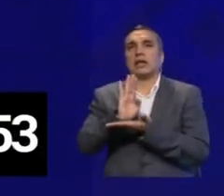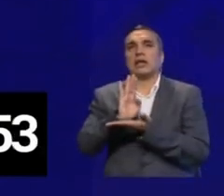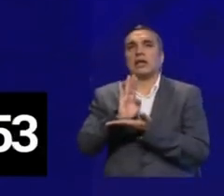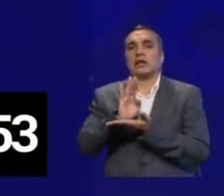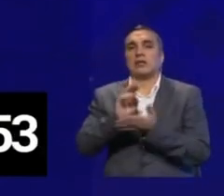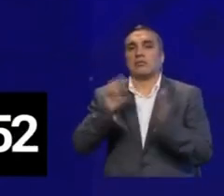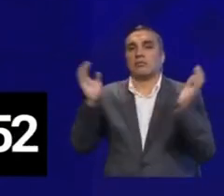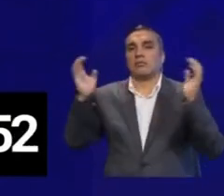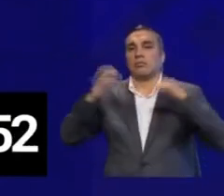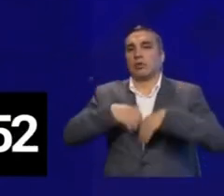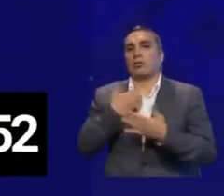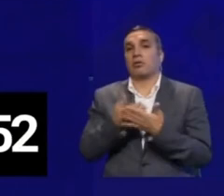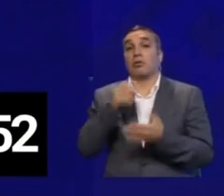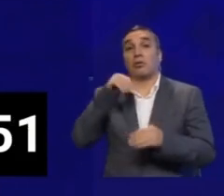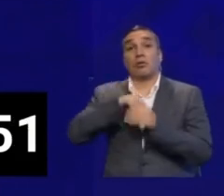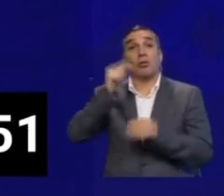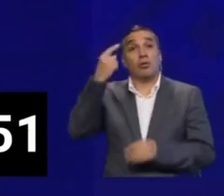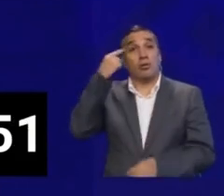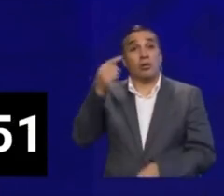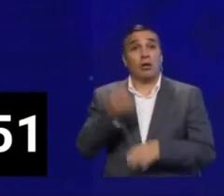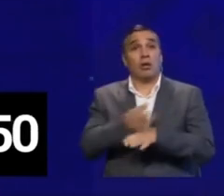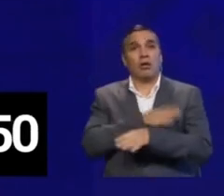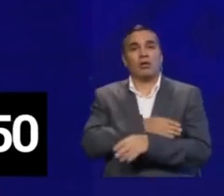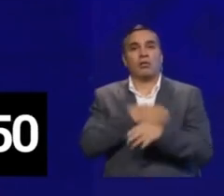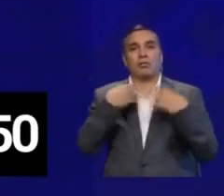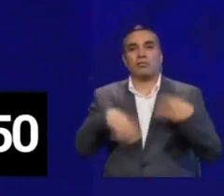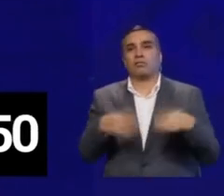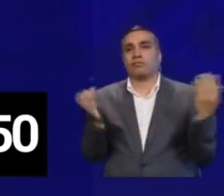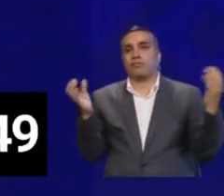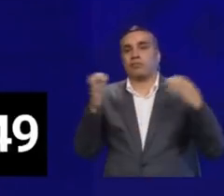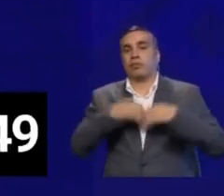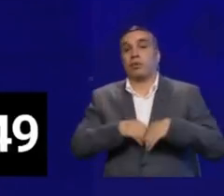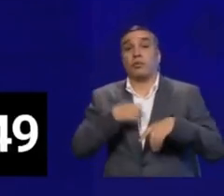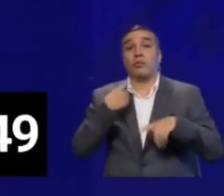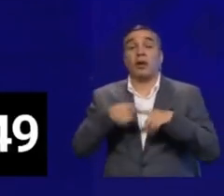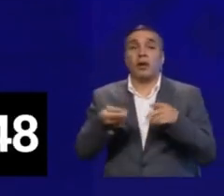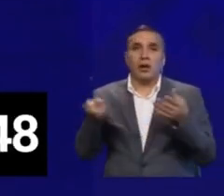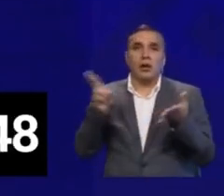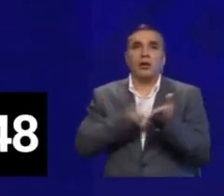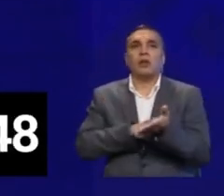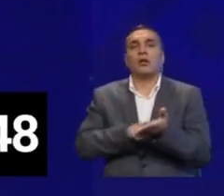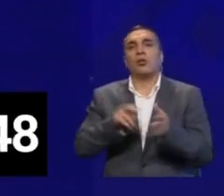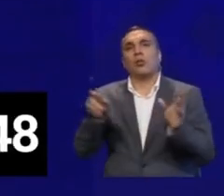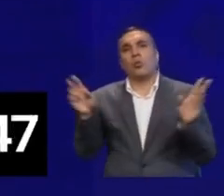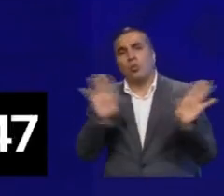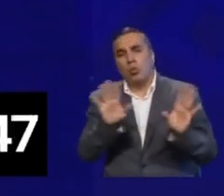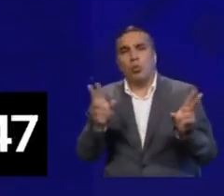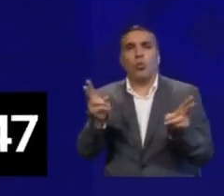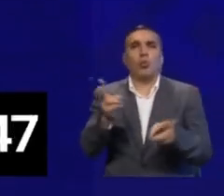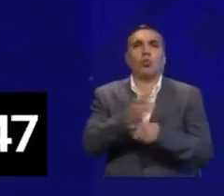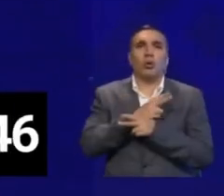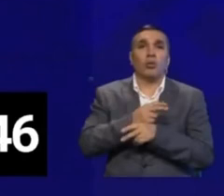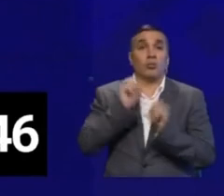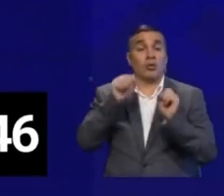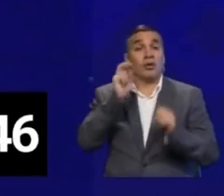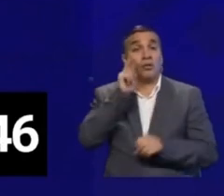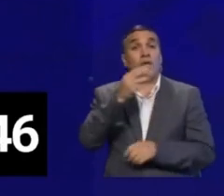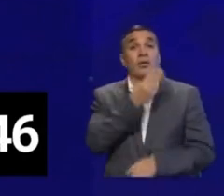lo han quebrado este gobierno y el gobierno pasado, a pesar de que constantemente advertí Pueden encontrar